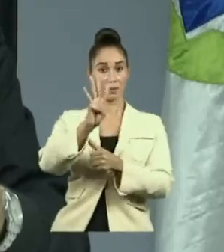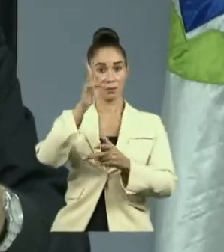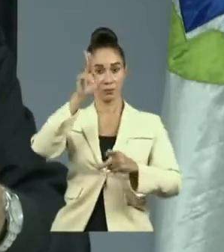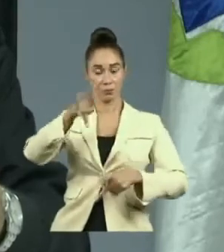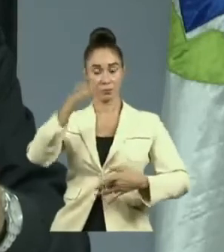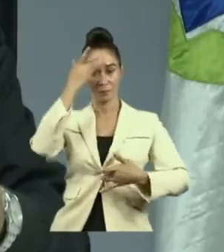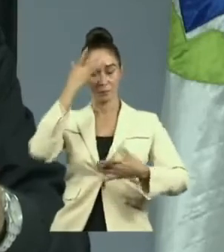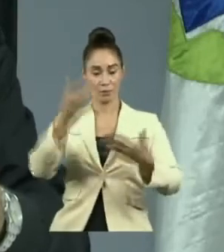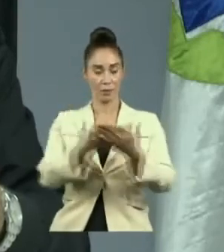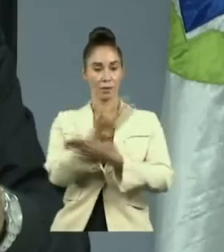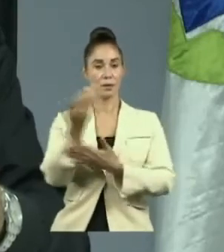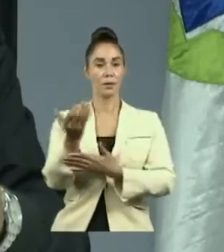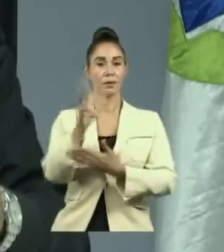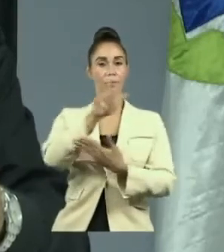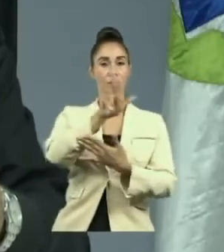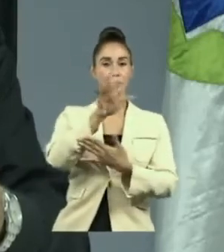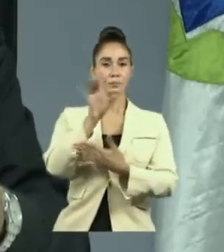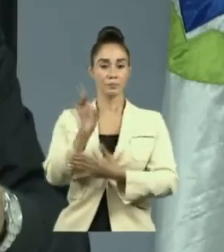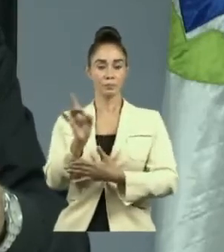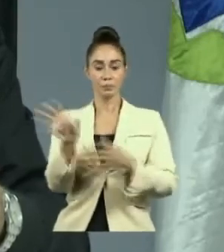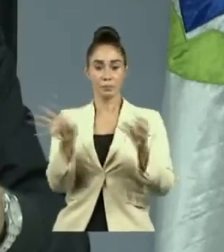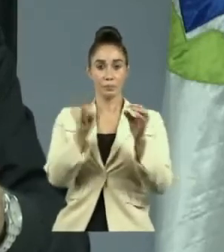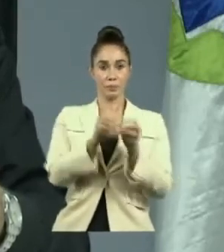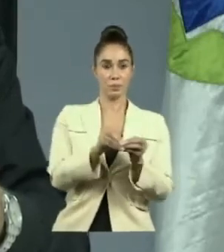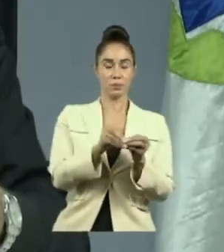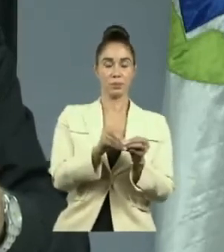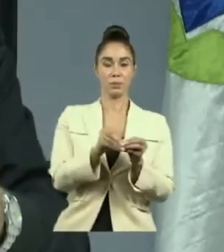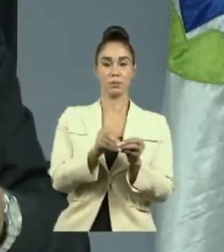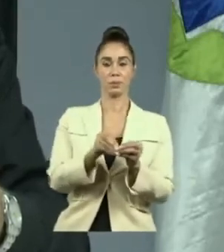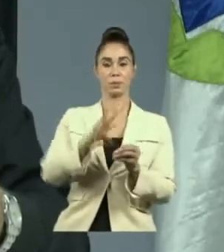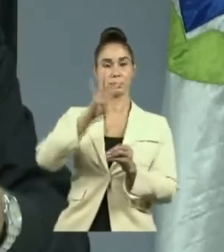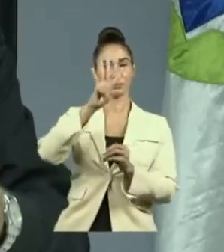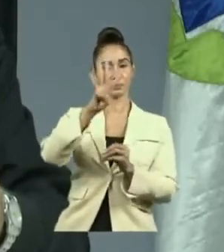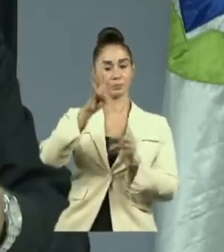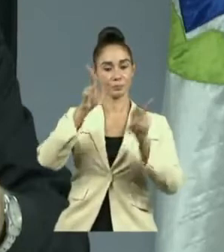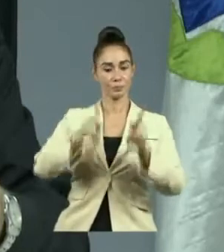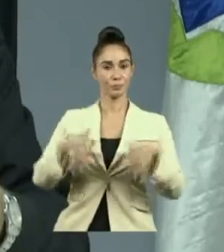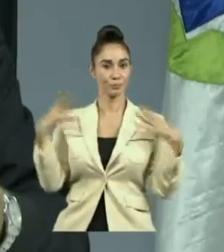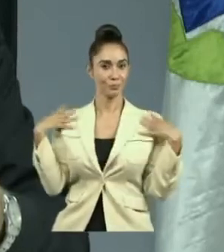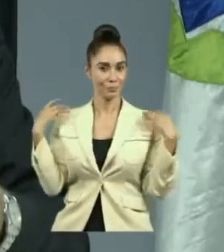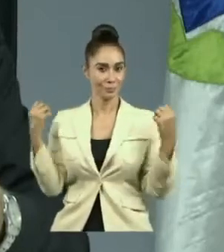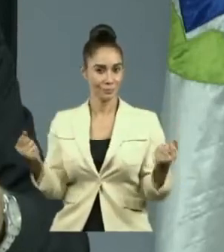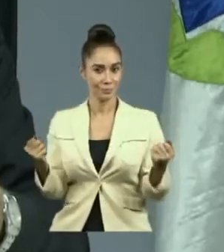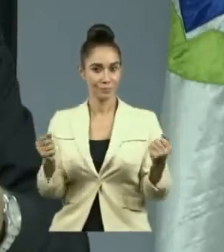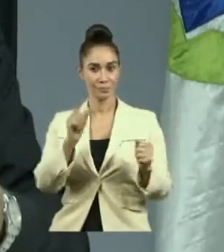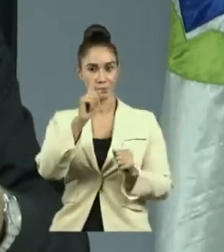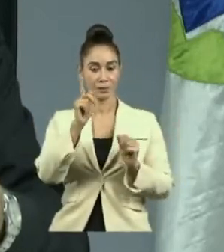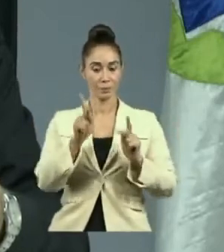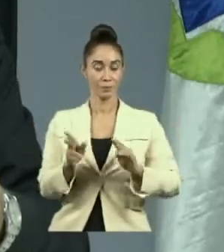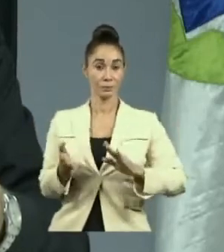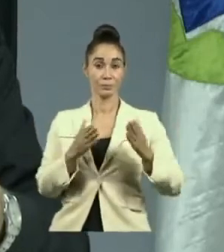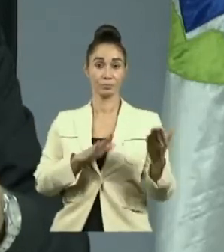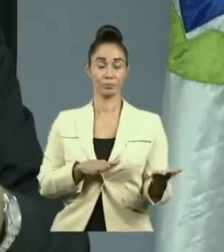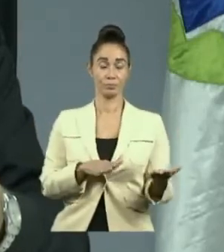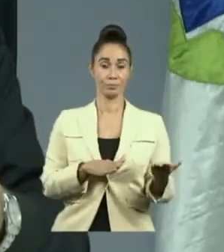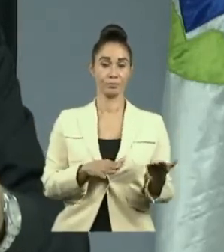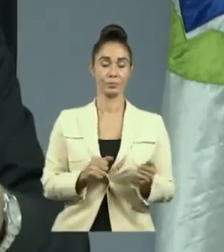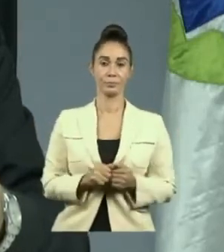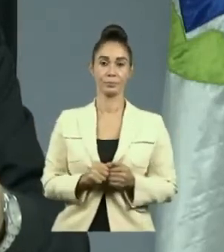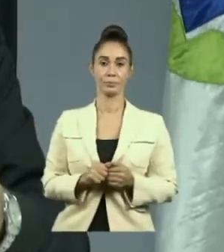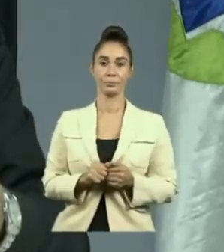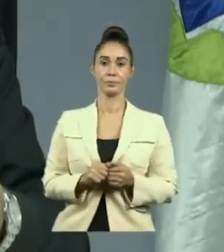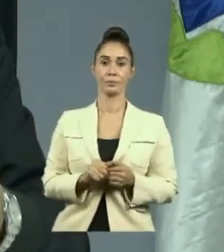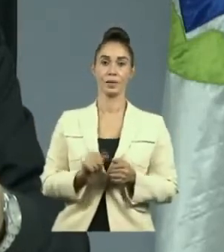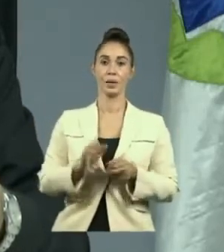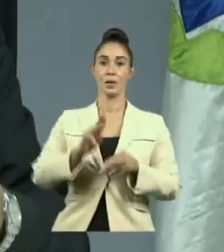nuevos 38 acumulados 4 recuperados un fallecimiento bahoruco